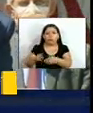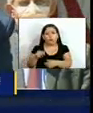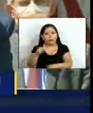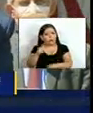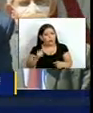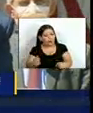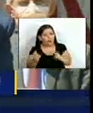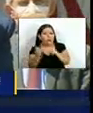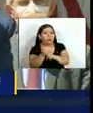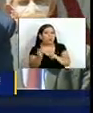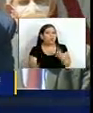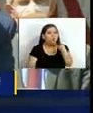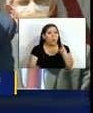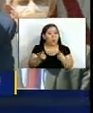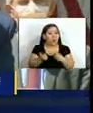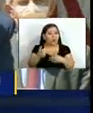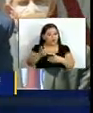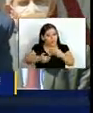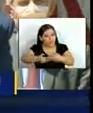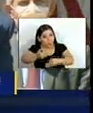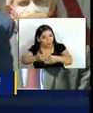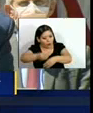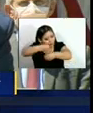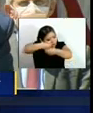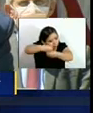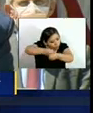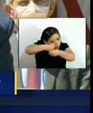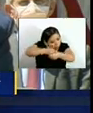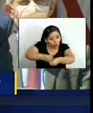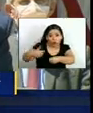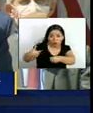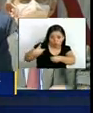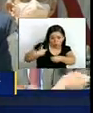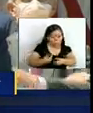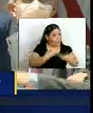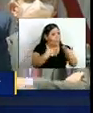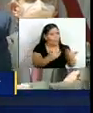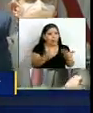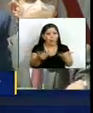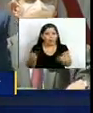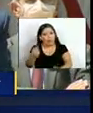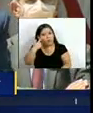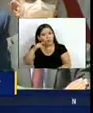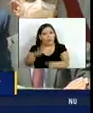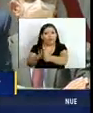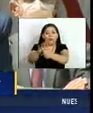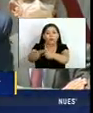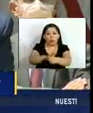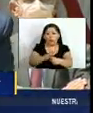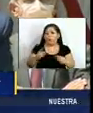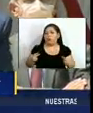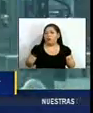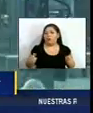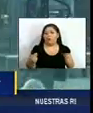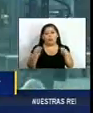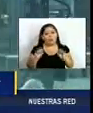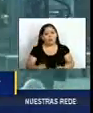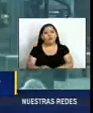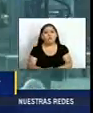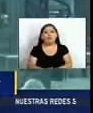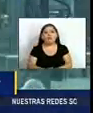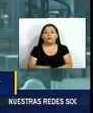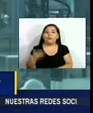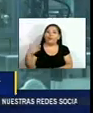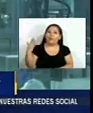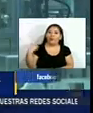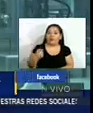objetivo es acabar de desarrollar y luego producir y distribuir una vacuna aprobada para el coronavirus tan pronto como sea posible. Desde